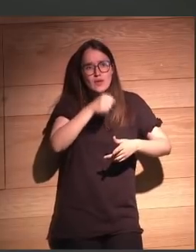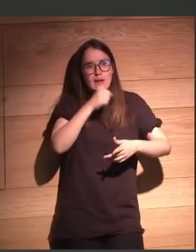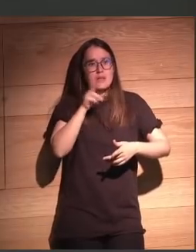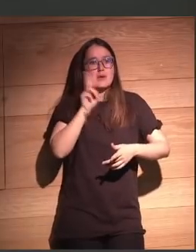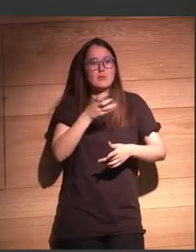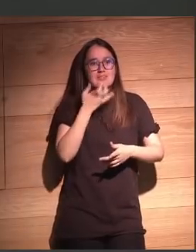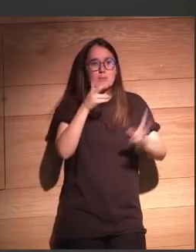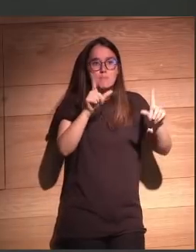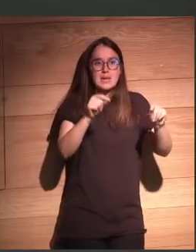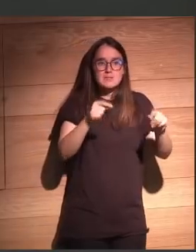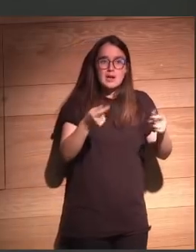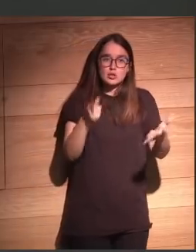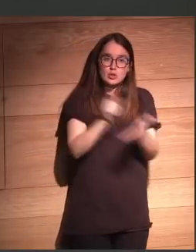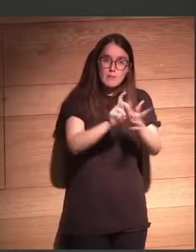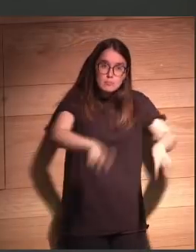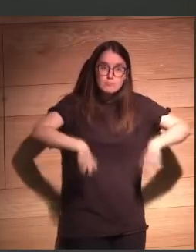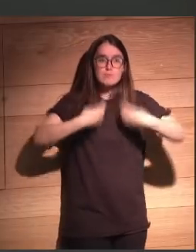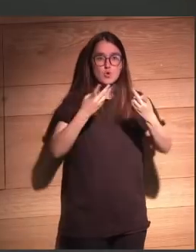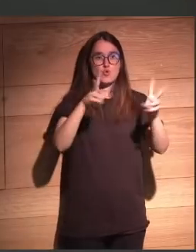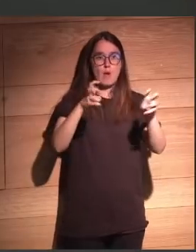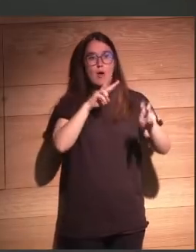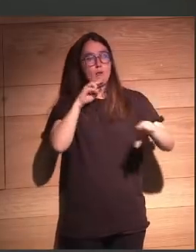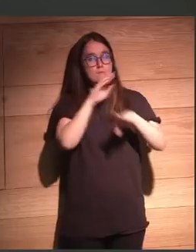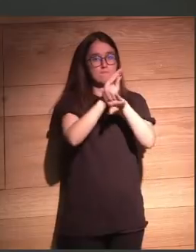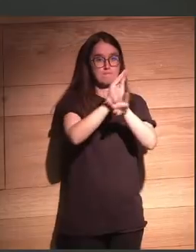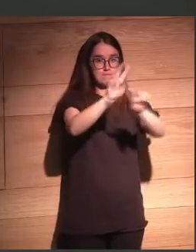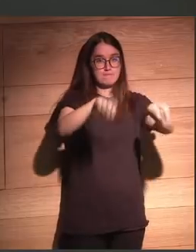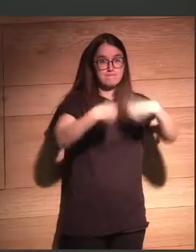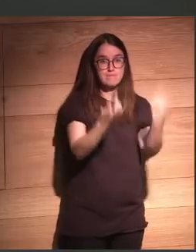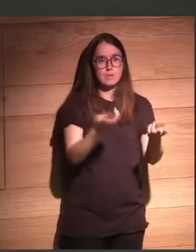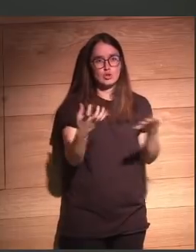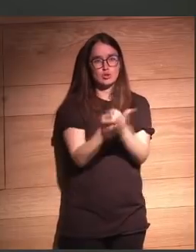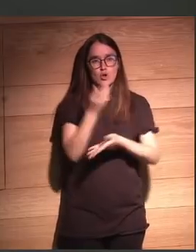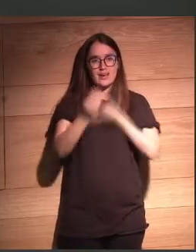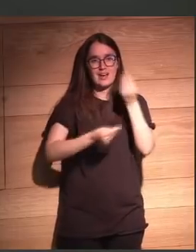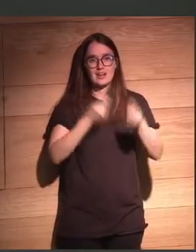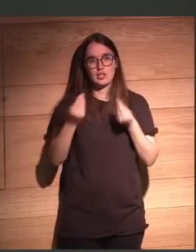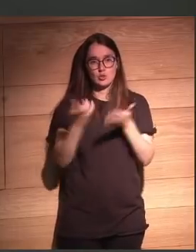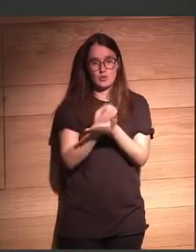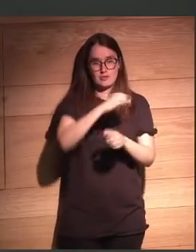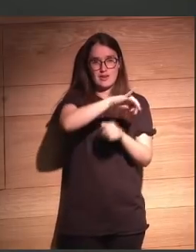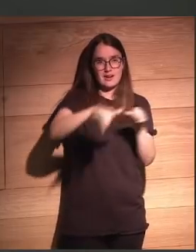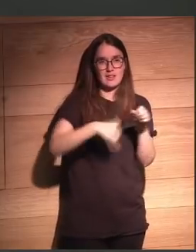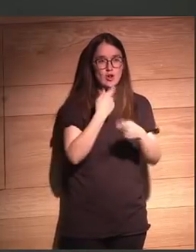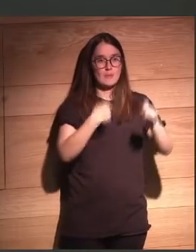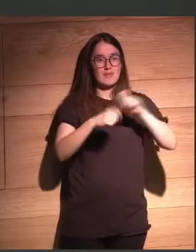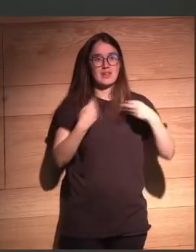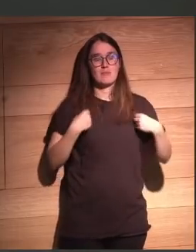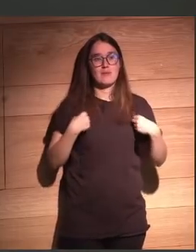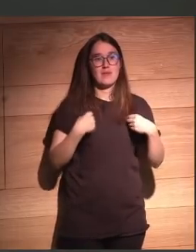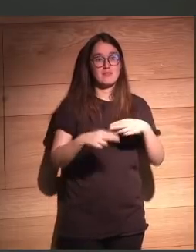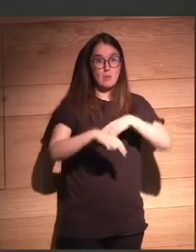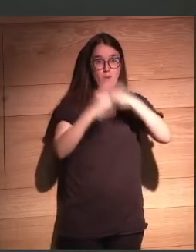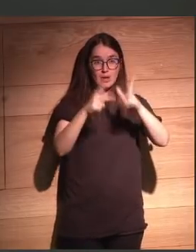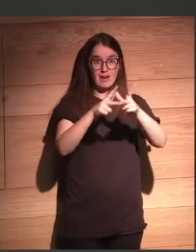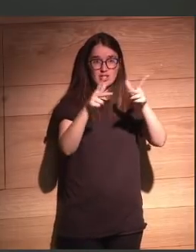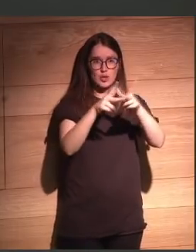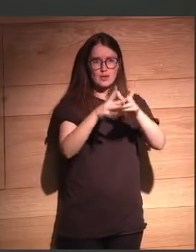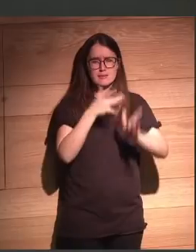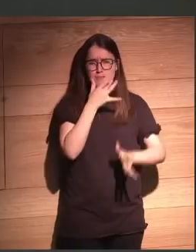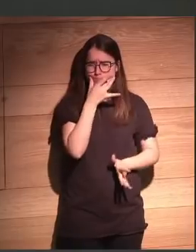más barato hacer nuevas o rehabilitarlas. Pero todo esto que han hecho a nuestro alrededor de vender vivienda pública y social es